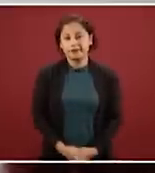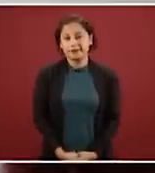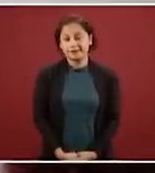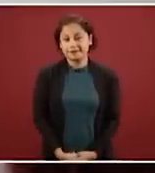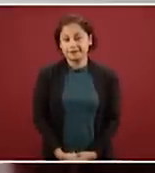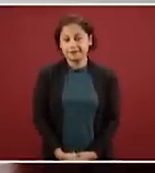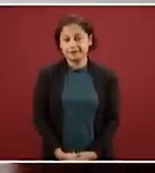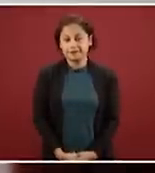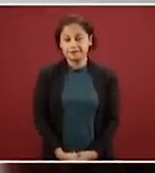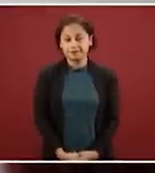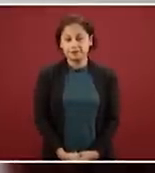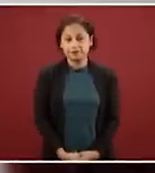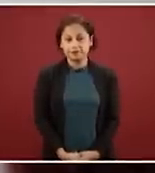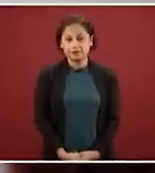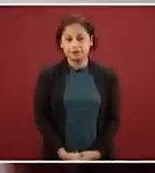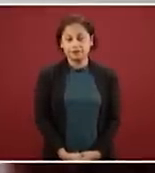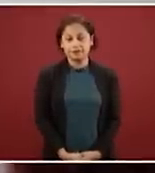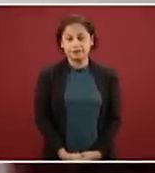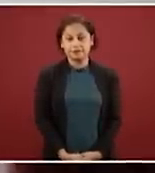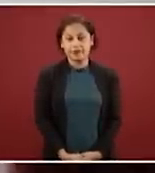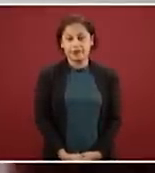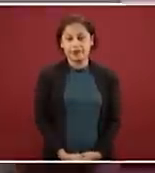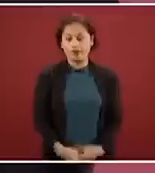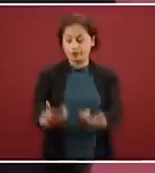que la delincuencia gobierne.